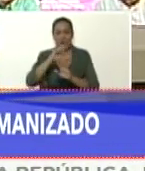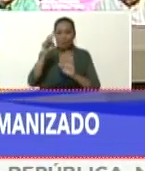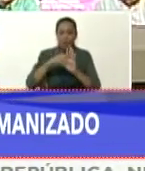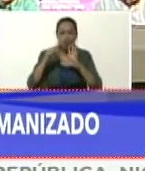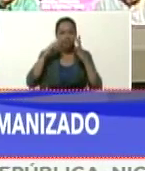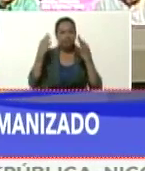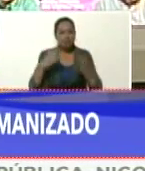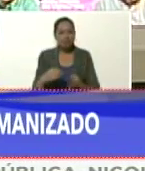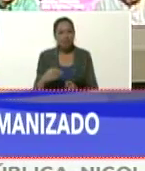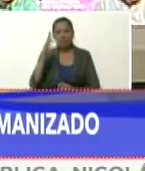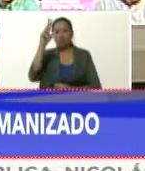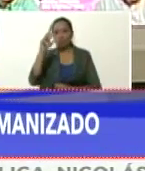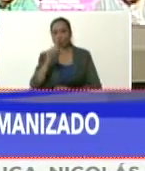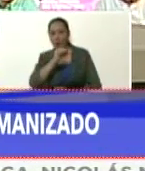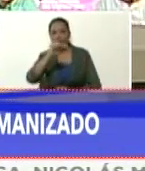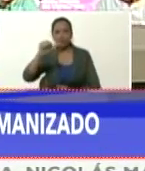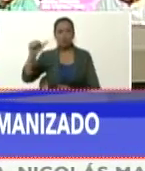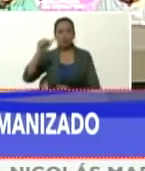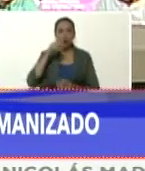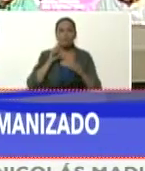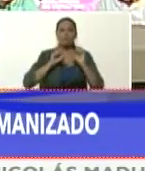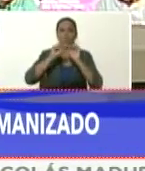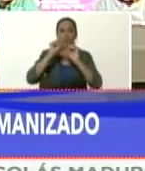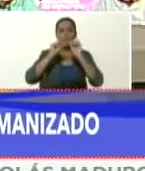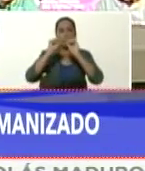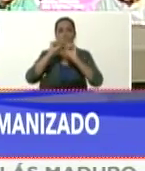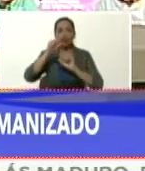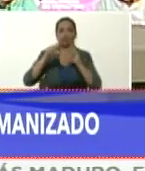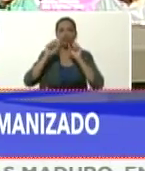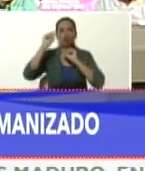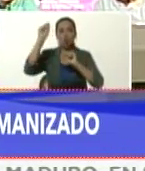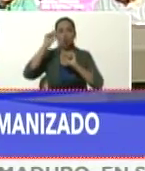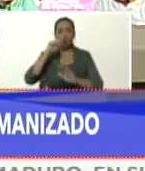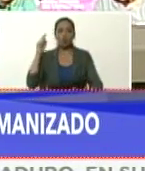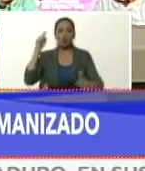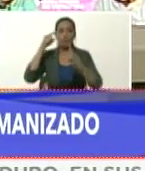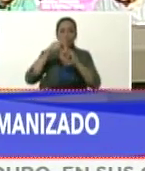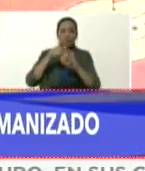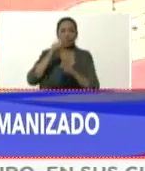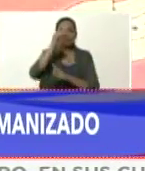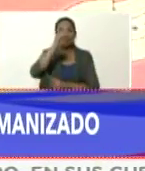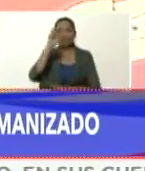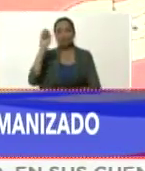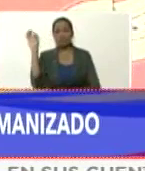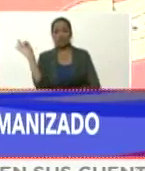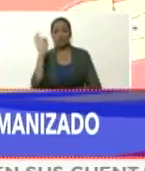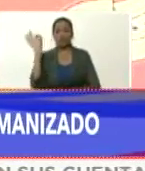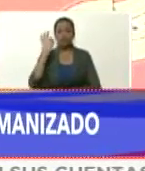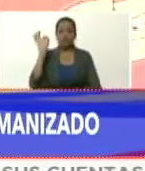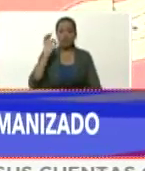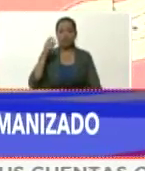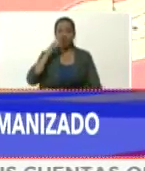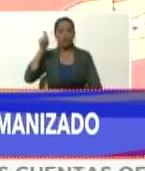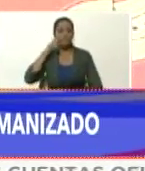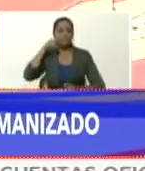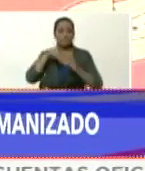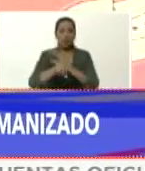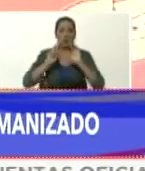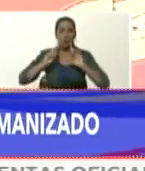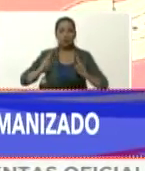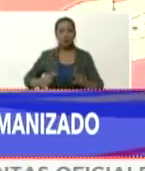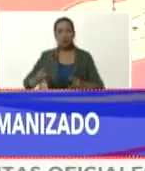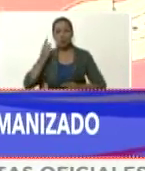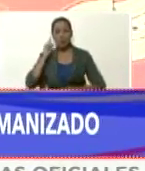semana por semana de los avances en el logro de la meta del 100% parto humanizado de la mujer